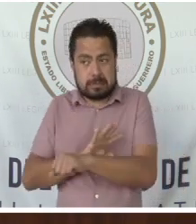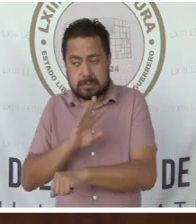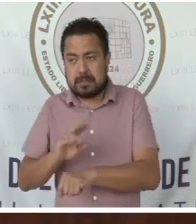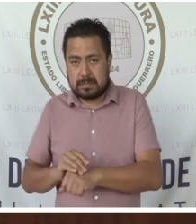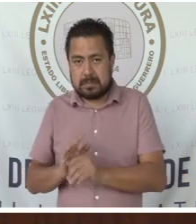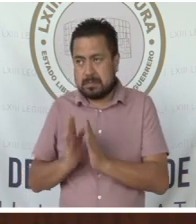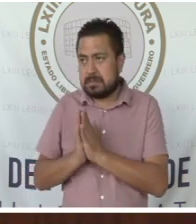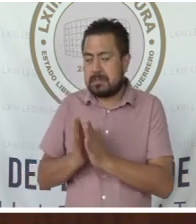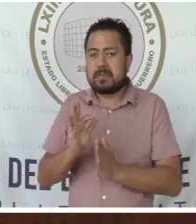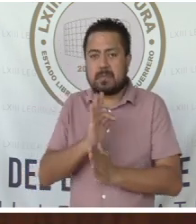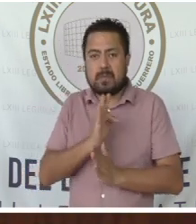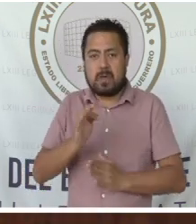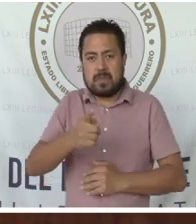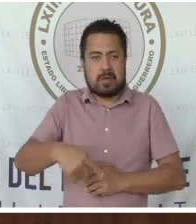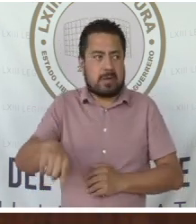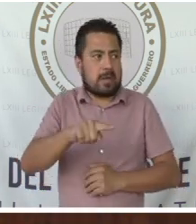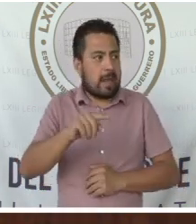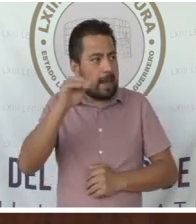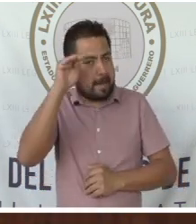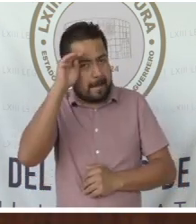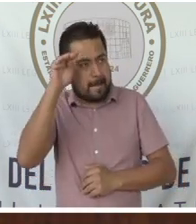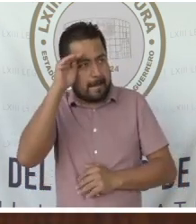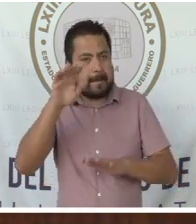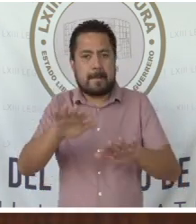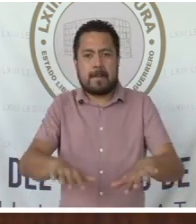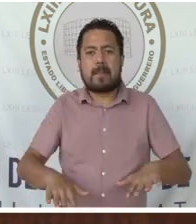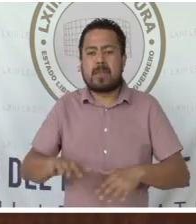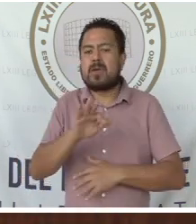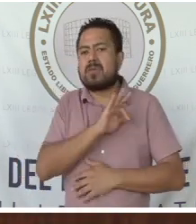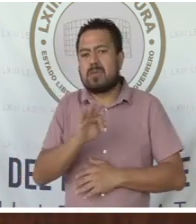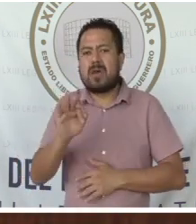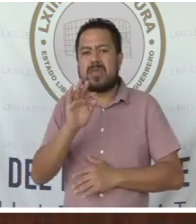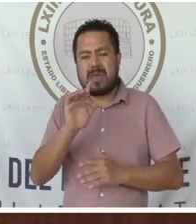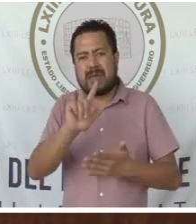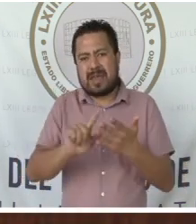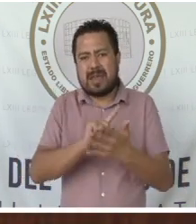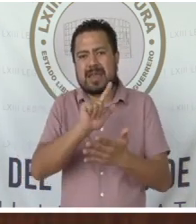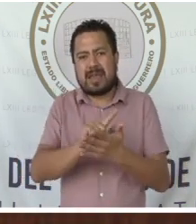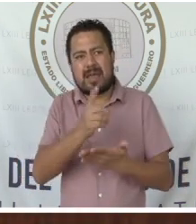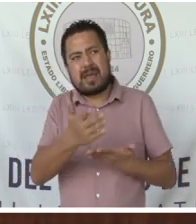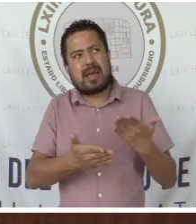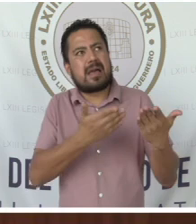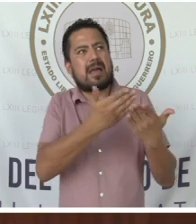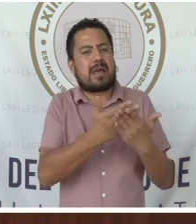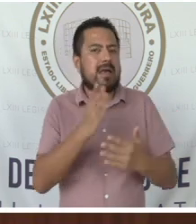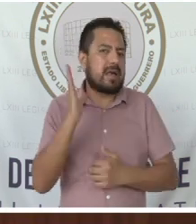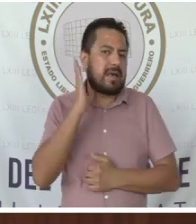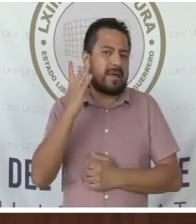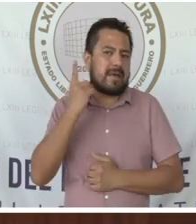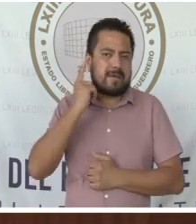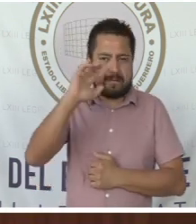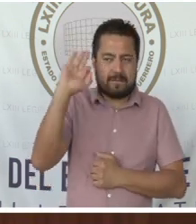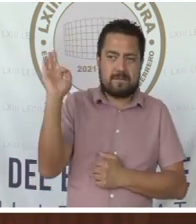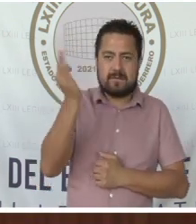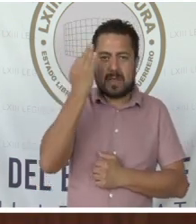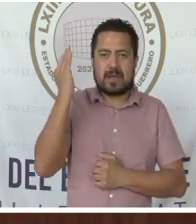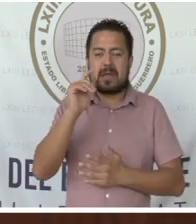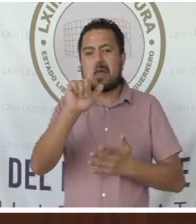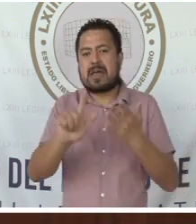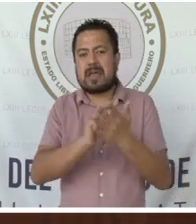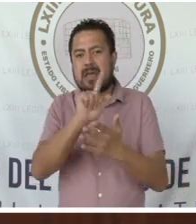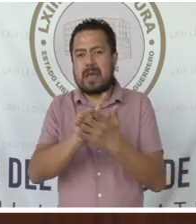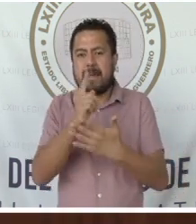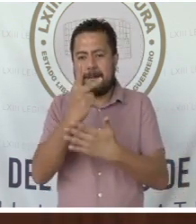permitimos someter a la consideración del Pleno para que se eleve a iniciativa al Congreso de la Unión lo siguiente. Iniciativa